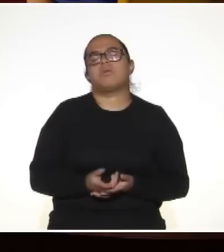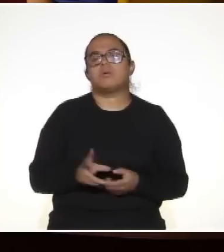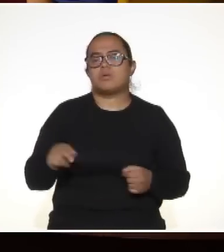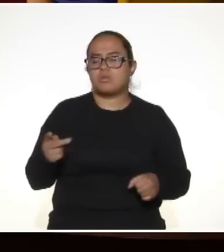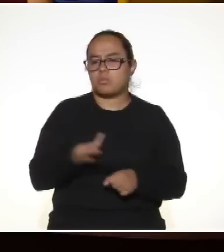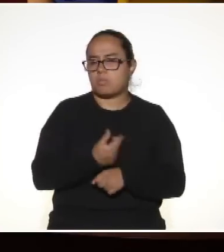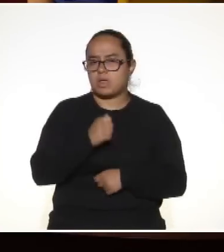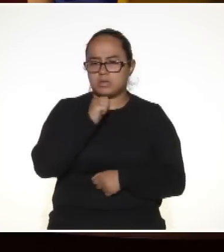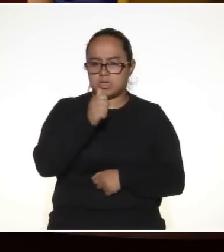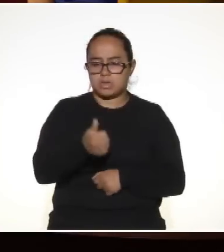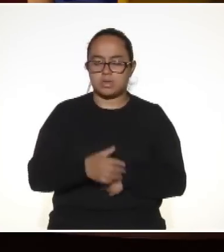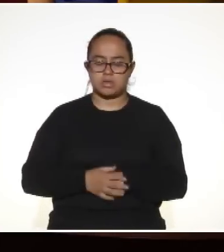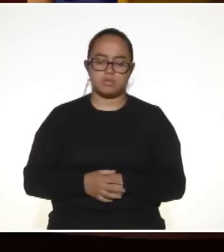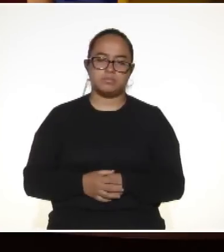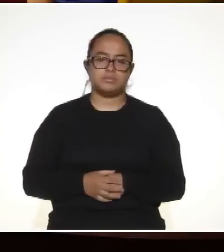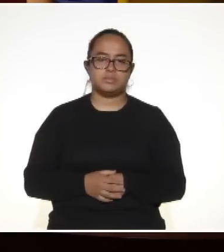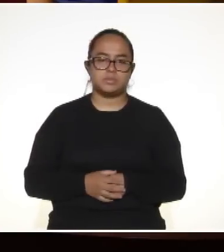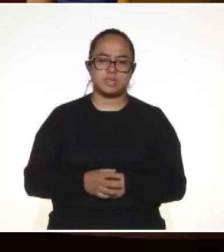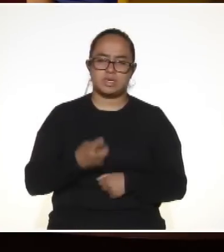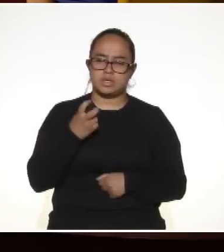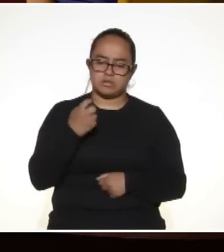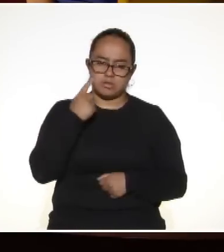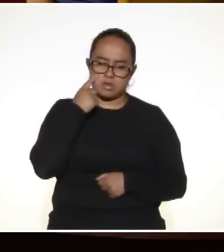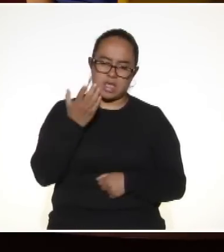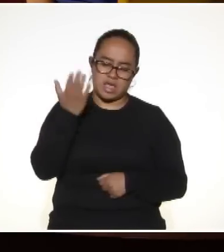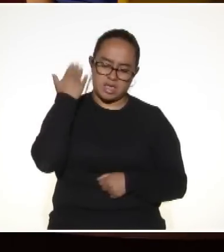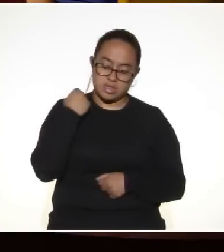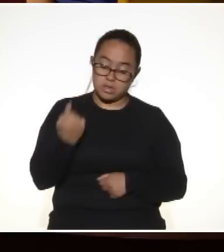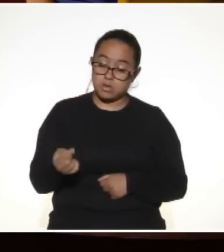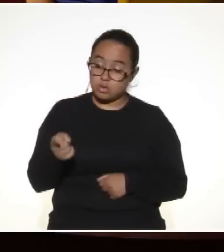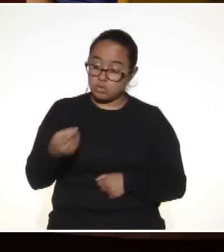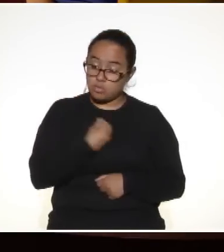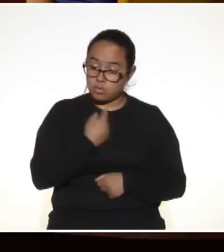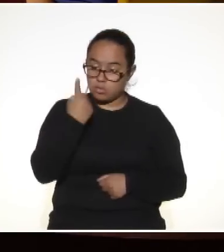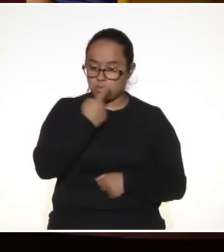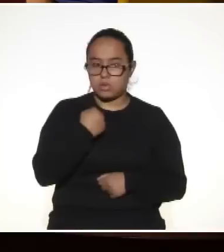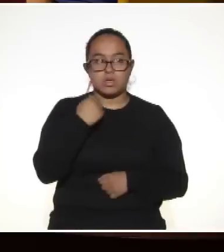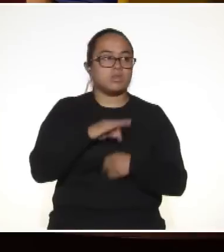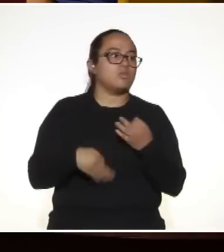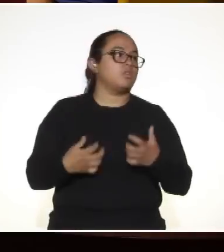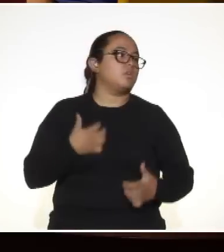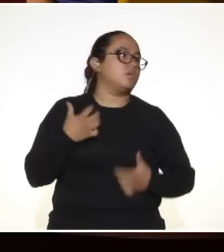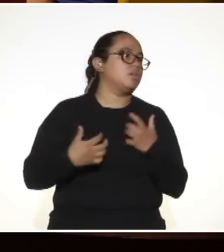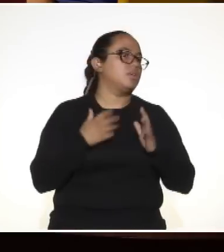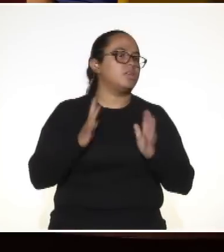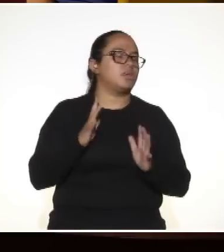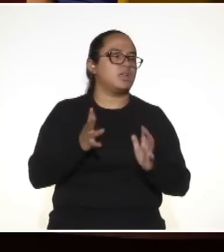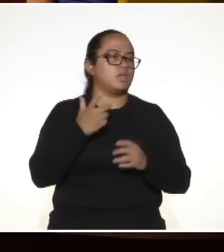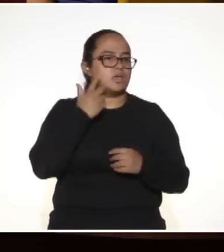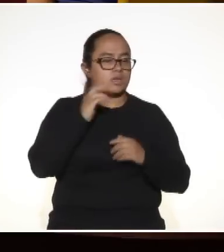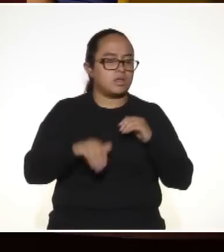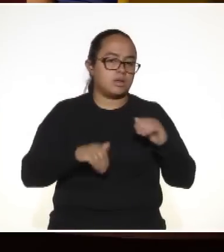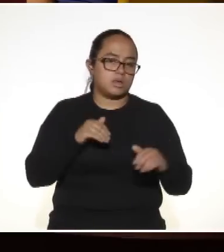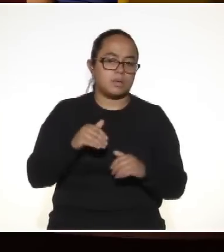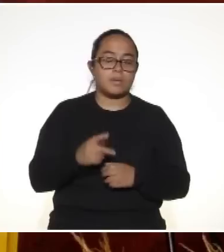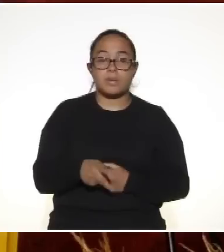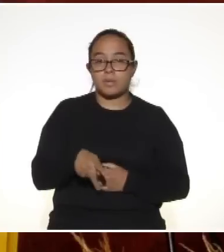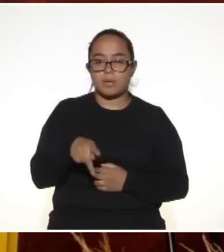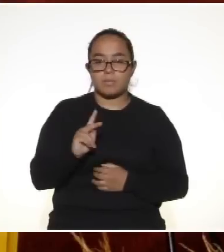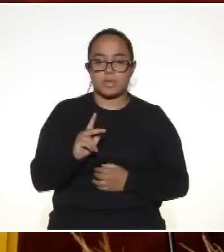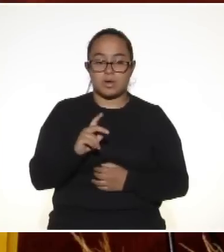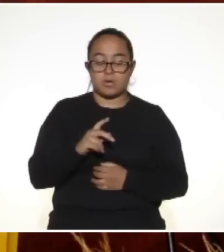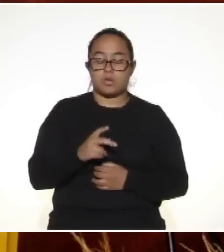física, no pasa nada. Nada más. Eso era muy común cuando éramos chicos, te aguantas una hora y todo el mundo desesperado por irse a nadar. Sí. Pero ahí es cuando te